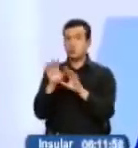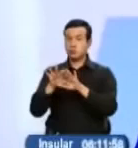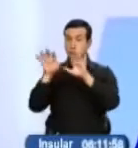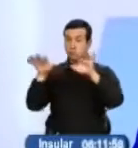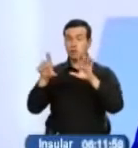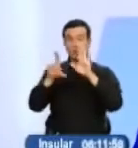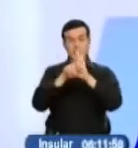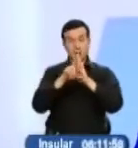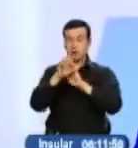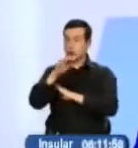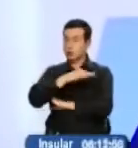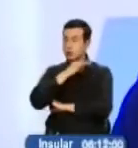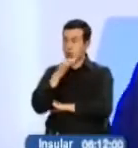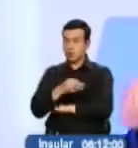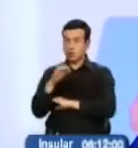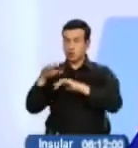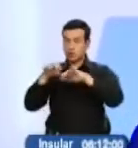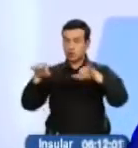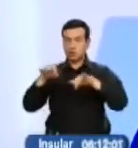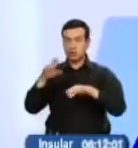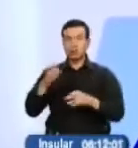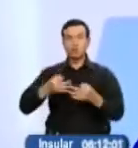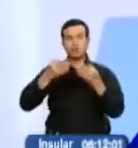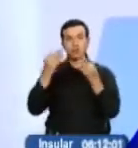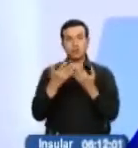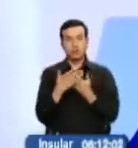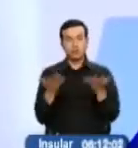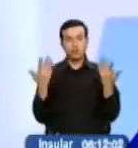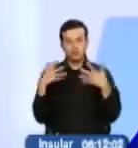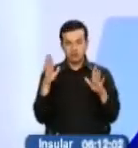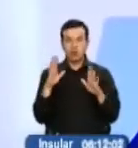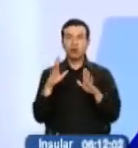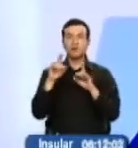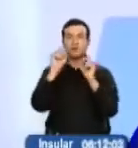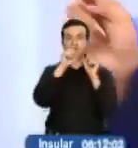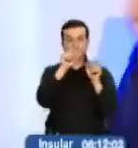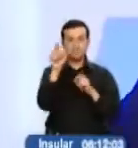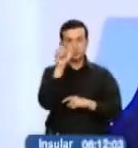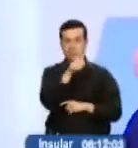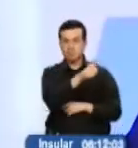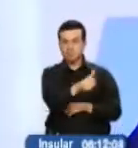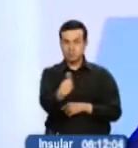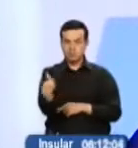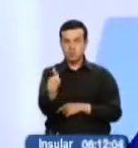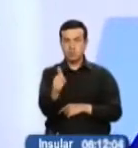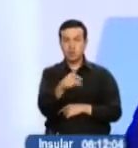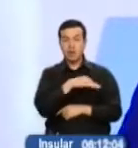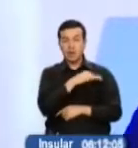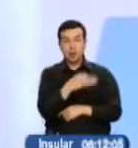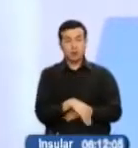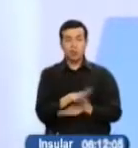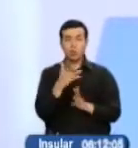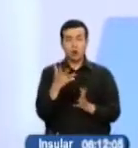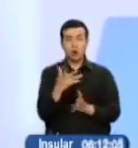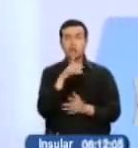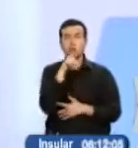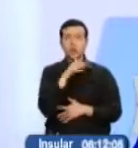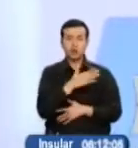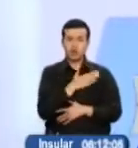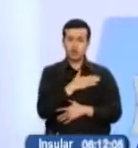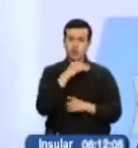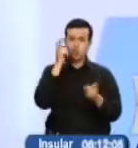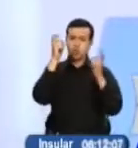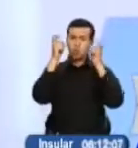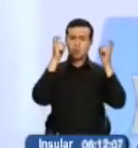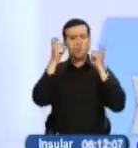entre lo legal y entre lo ético. Por eso, precisamente, hemos colocado la consulta popular, porque no es ético que quienes pretenden